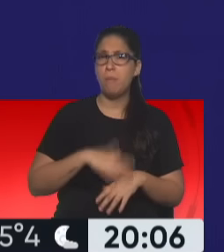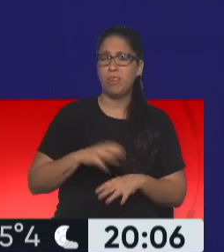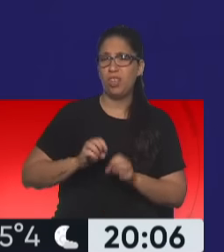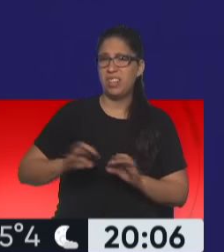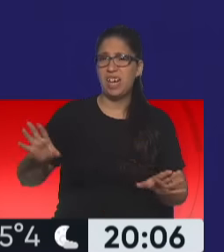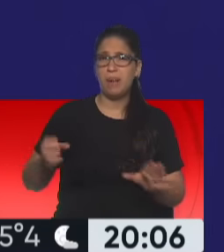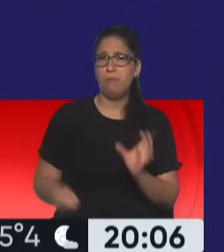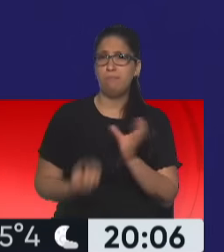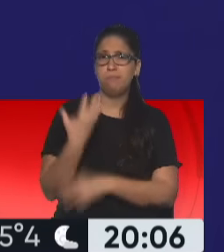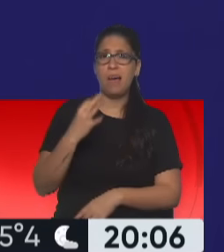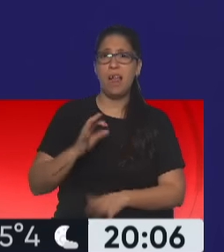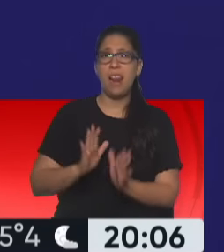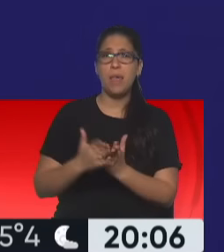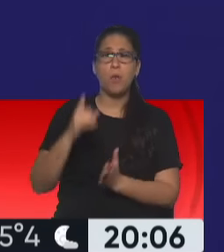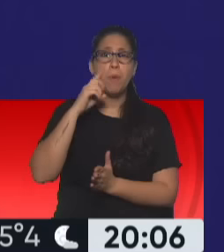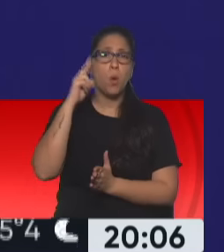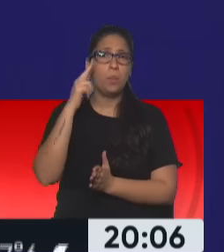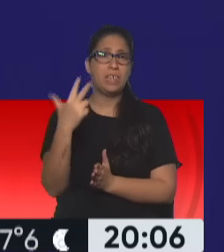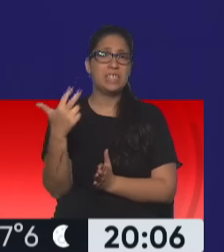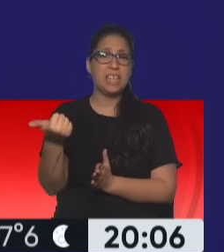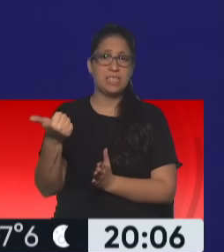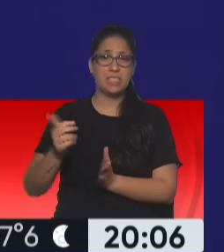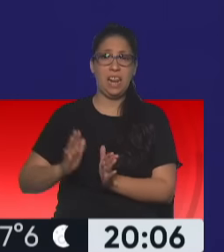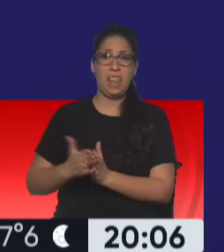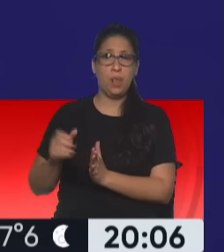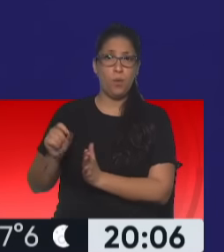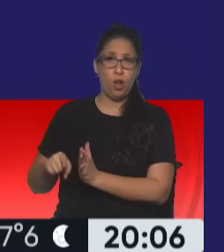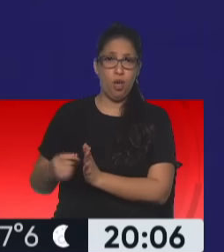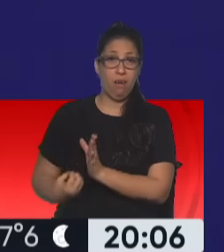siniestro libro de 1936,